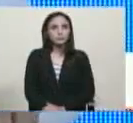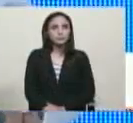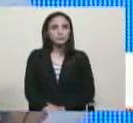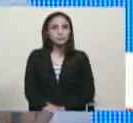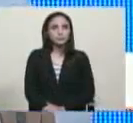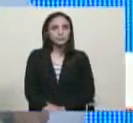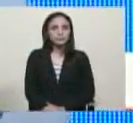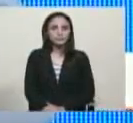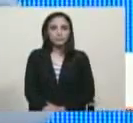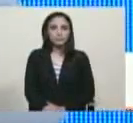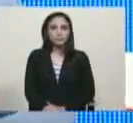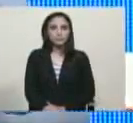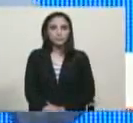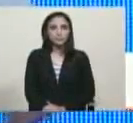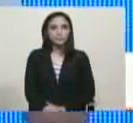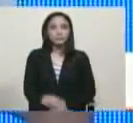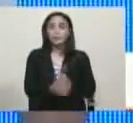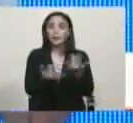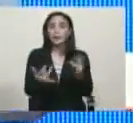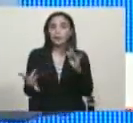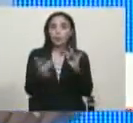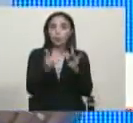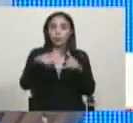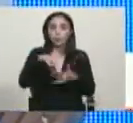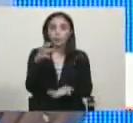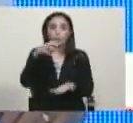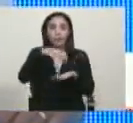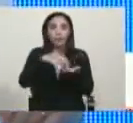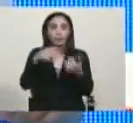Vamos a hacer un pase desde Maracaibo.